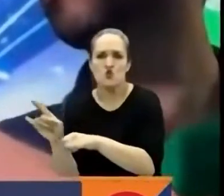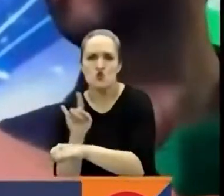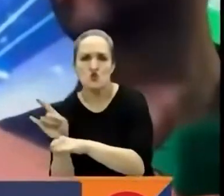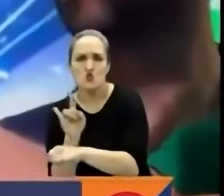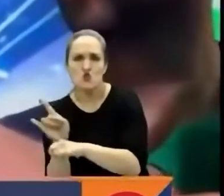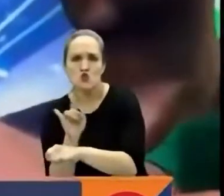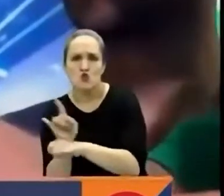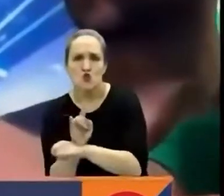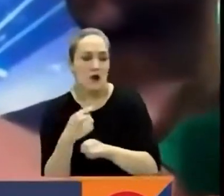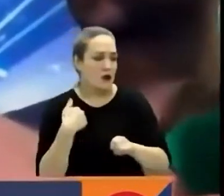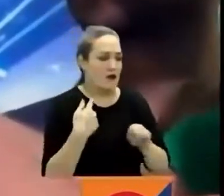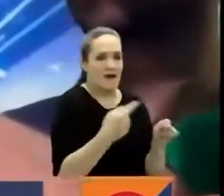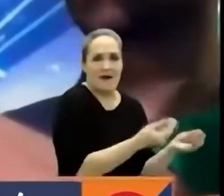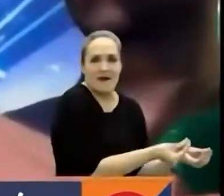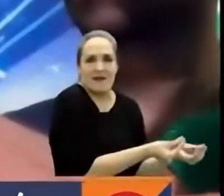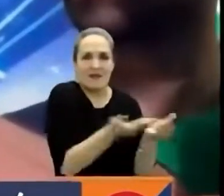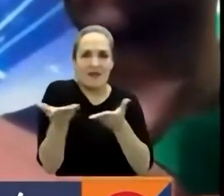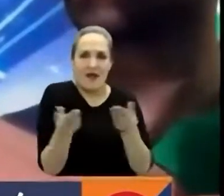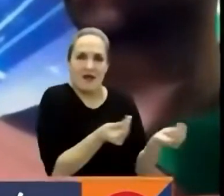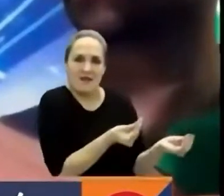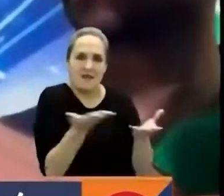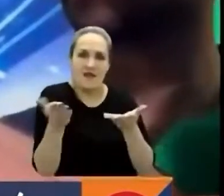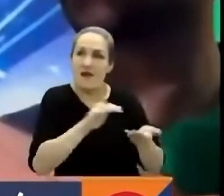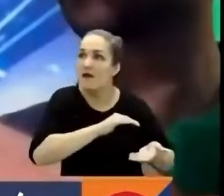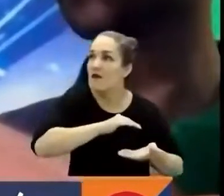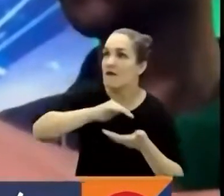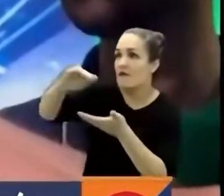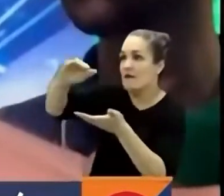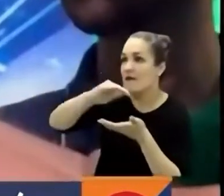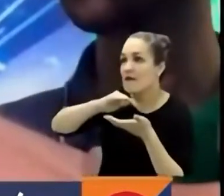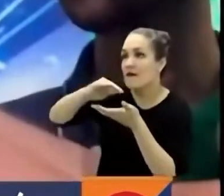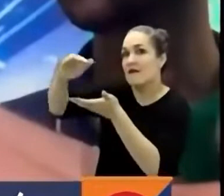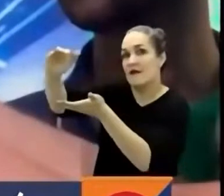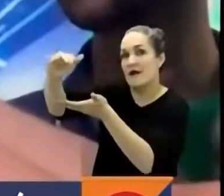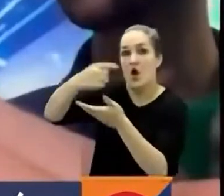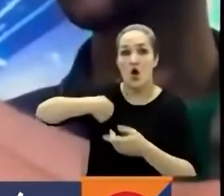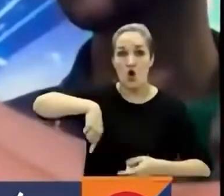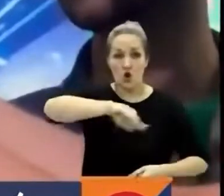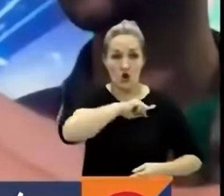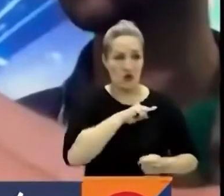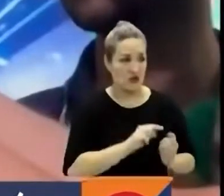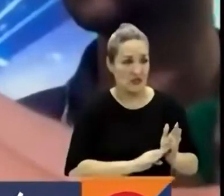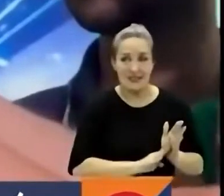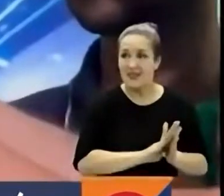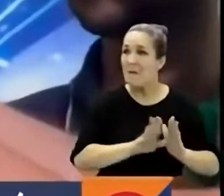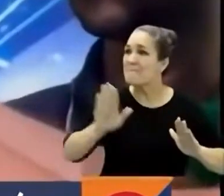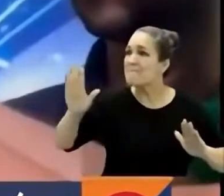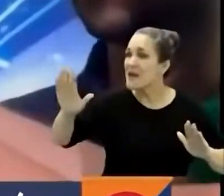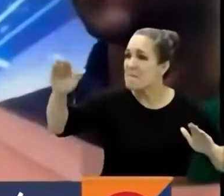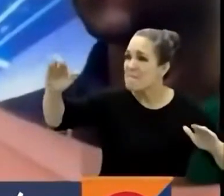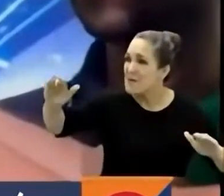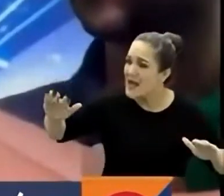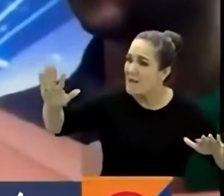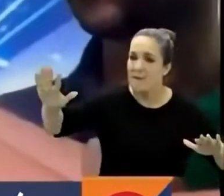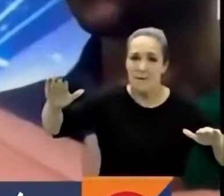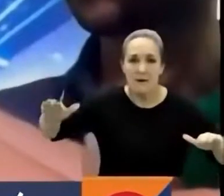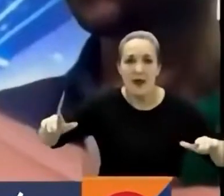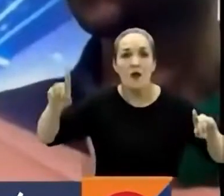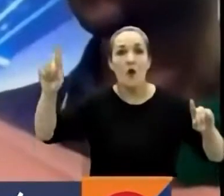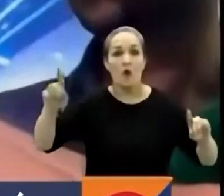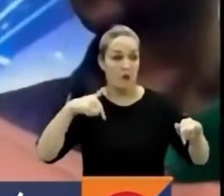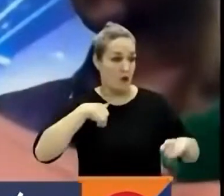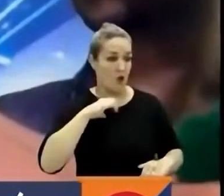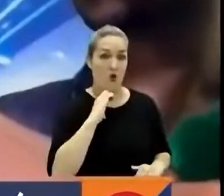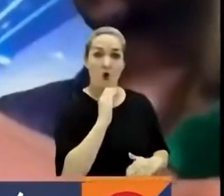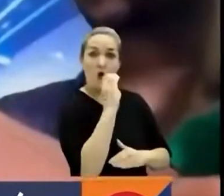en extracción de los bienes y servicios que proveen ese consumo. Es decir, en Colombia no